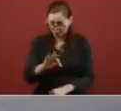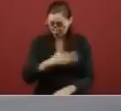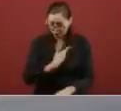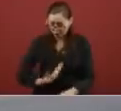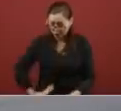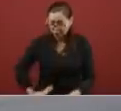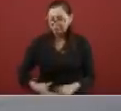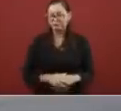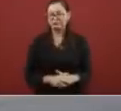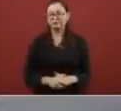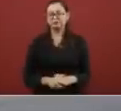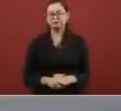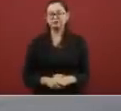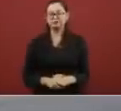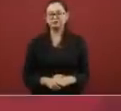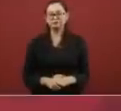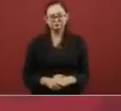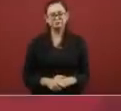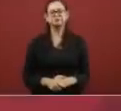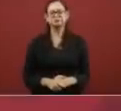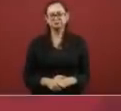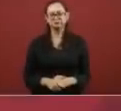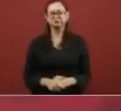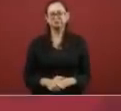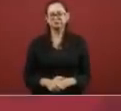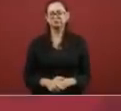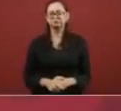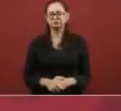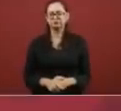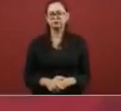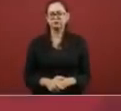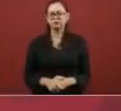que tengan ustedes siempre